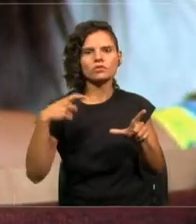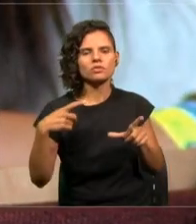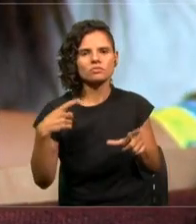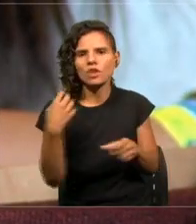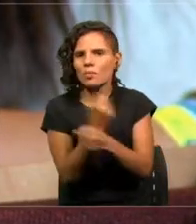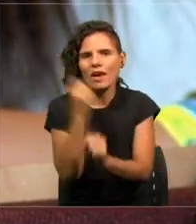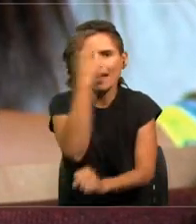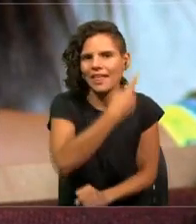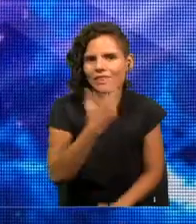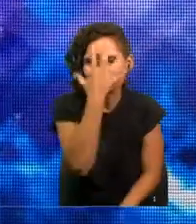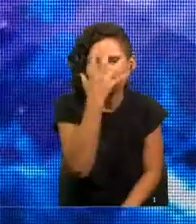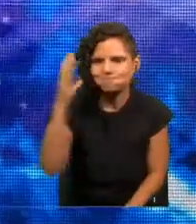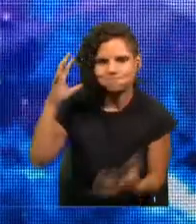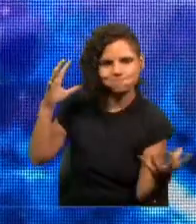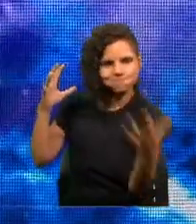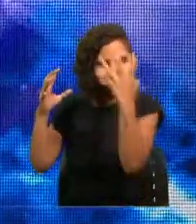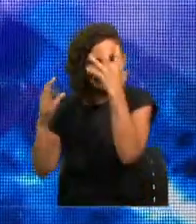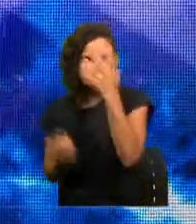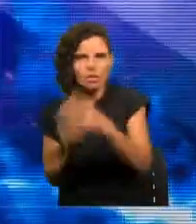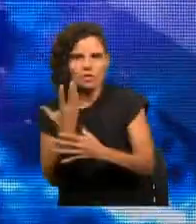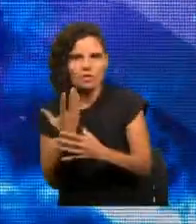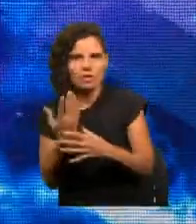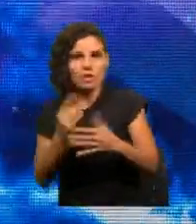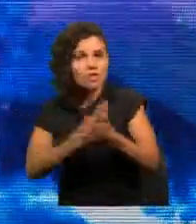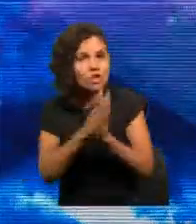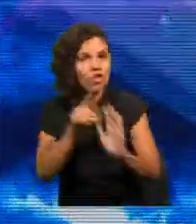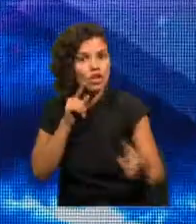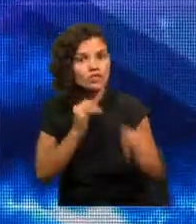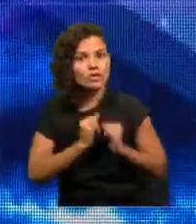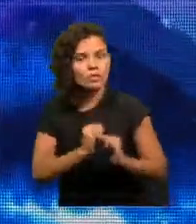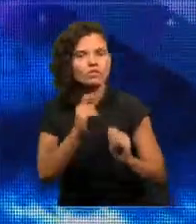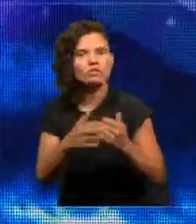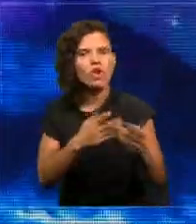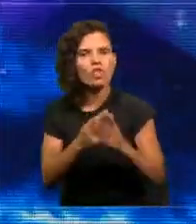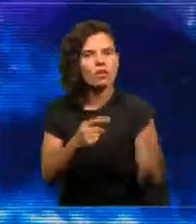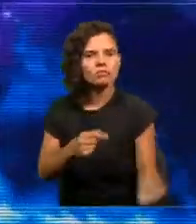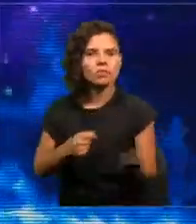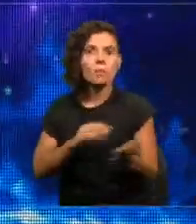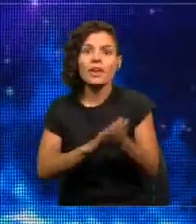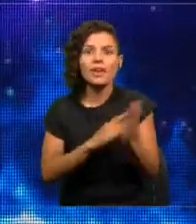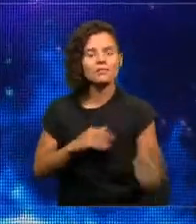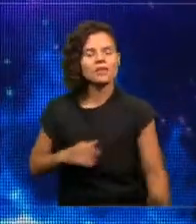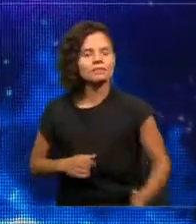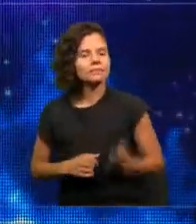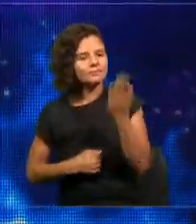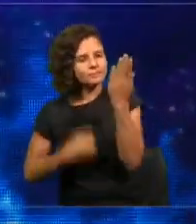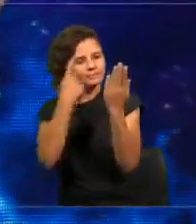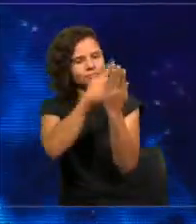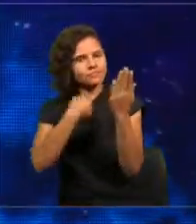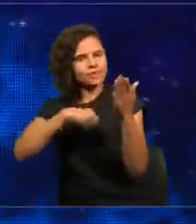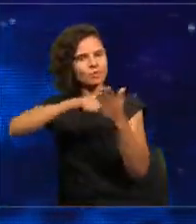exactamente y esos datos los recopilan nuestro teléfono reconocimiento facial cierto